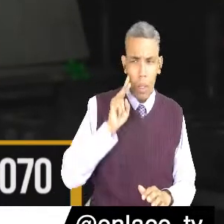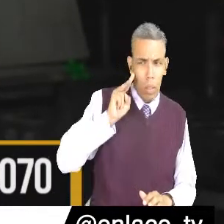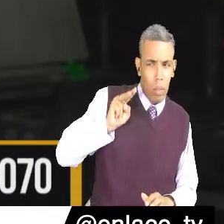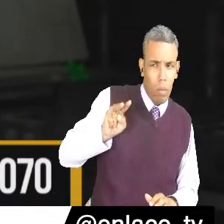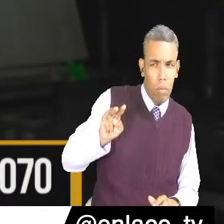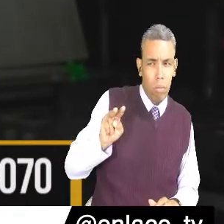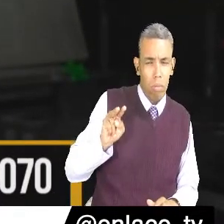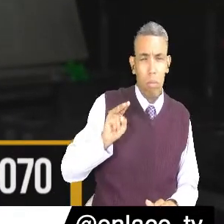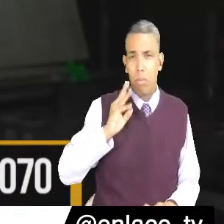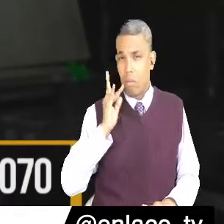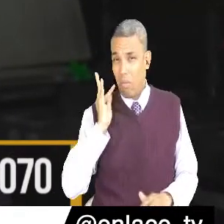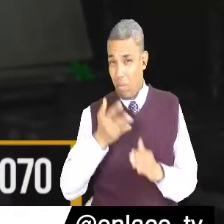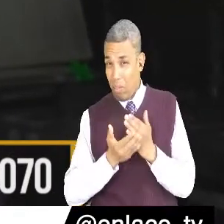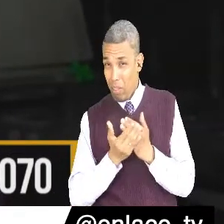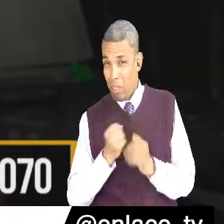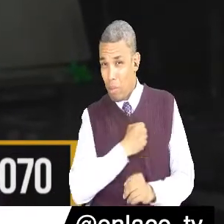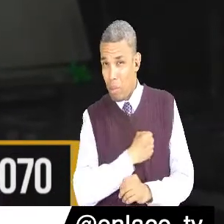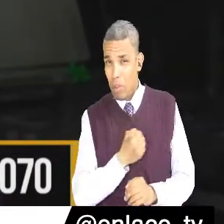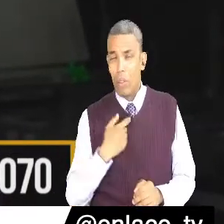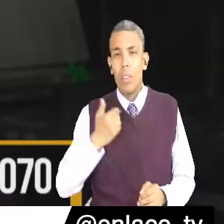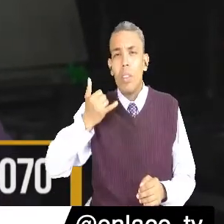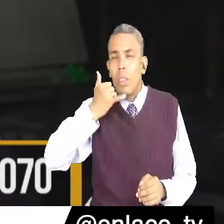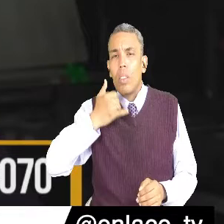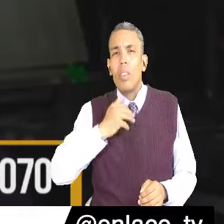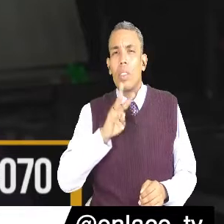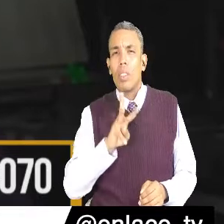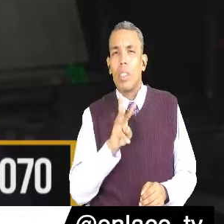la policía. Llámenos al teléfono